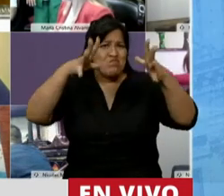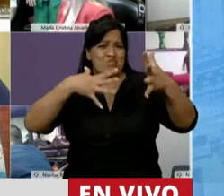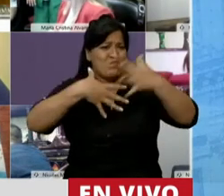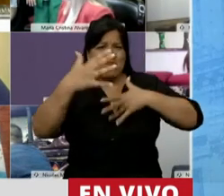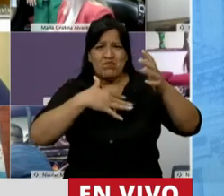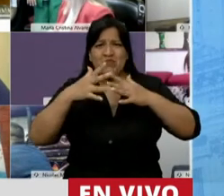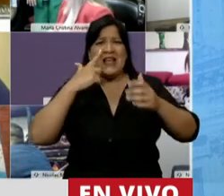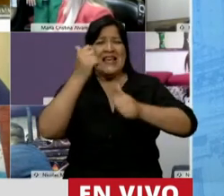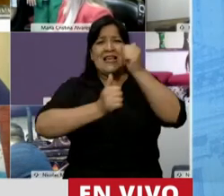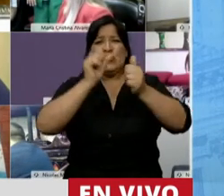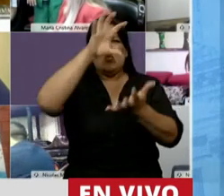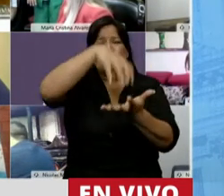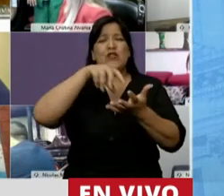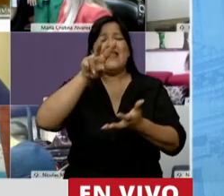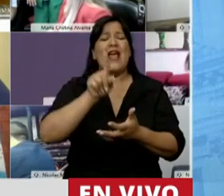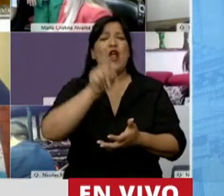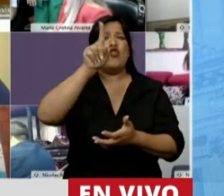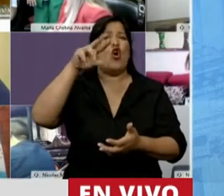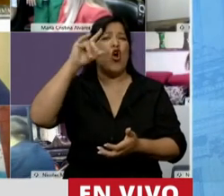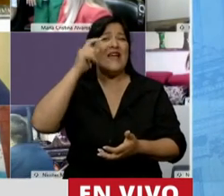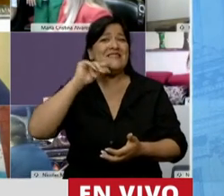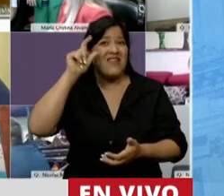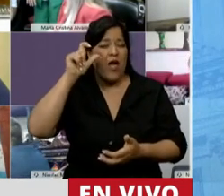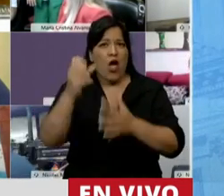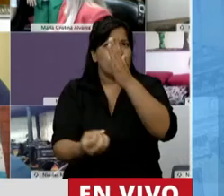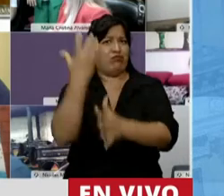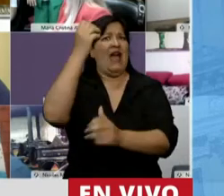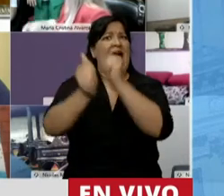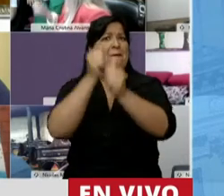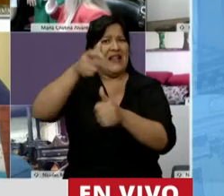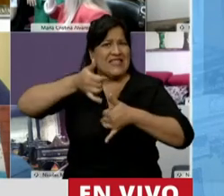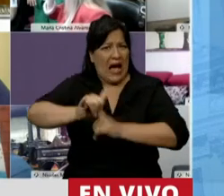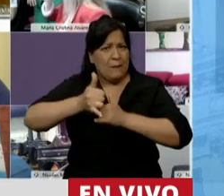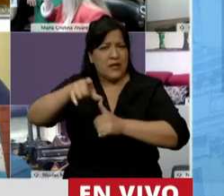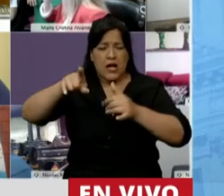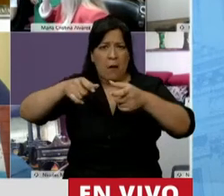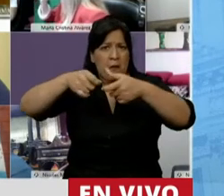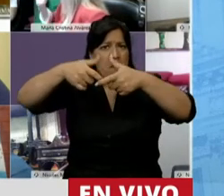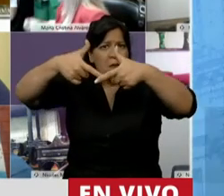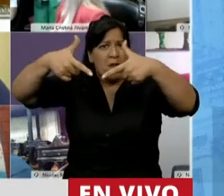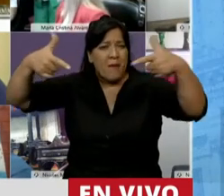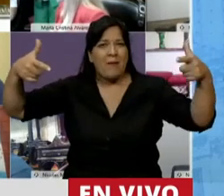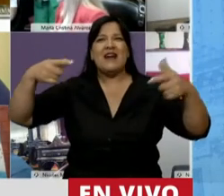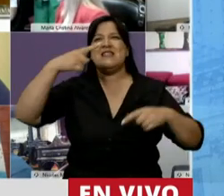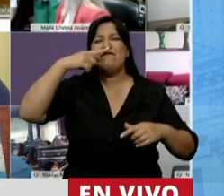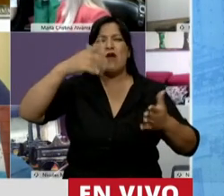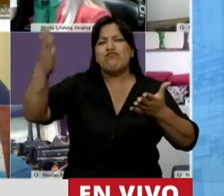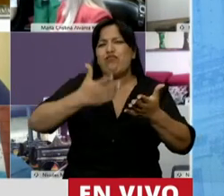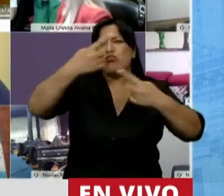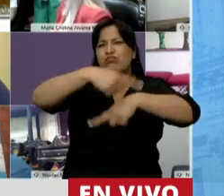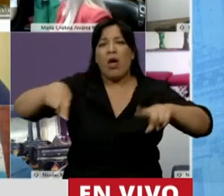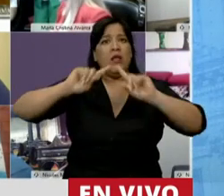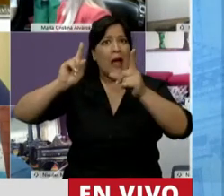artesanal e industrial del noroeste argentino. Una empresa que creció y para completar el proceso productivo